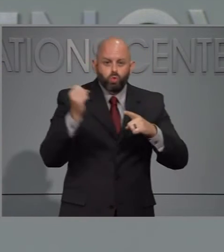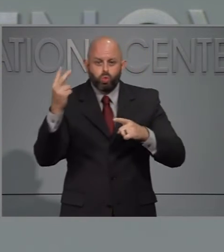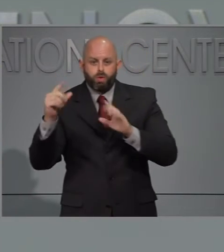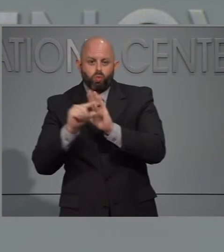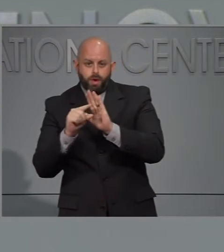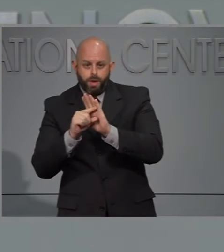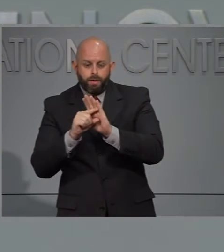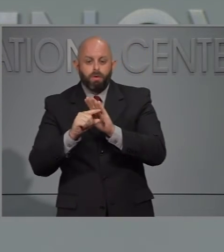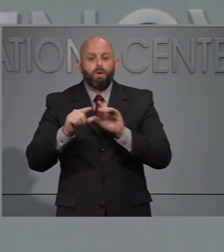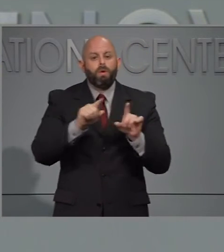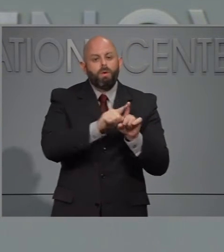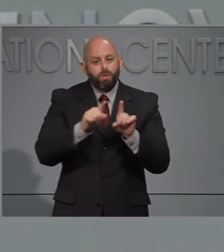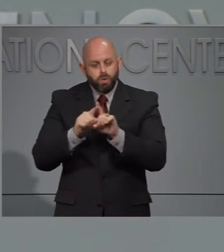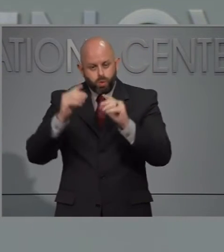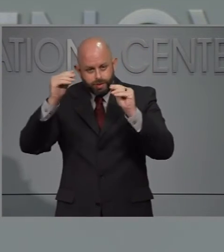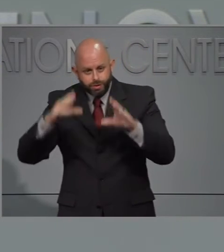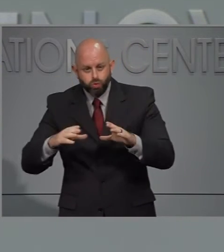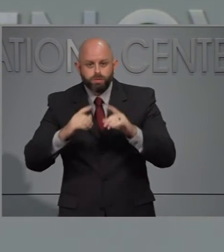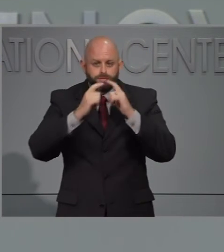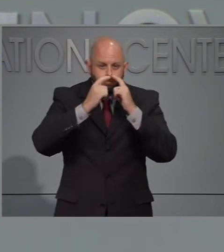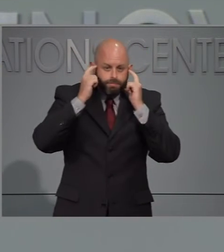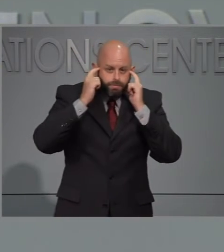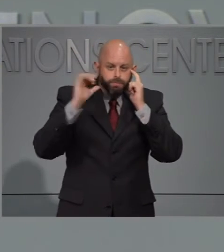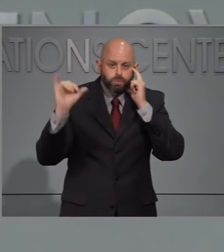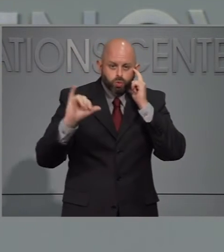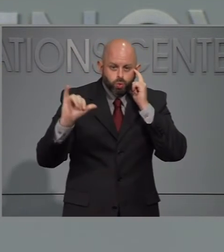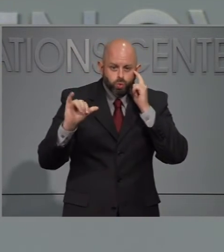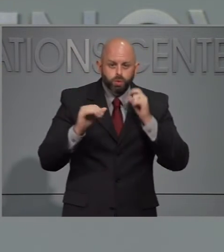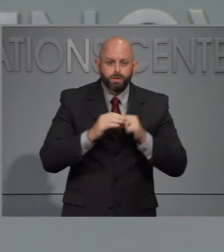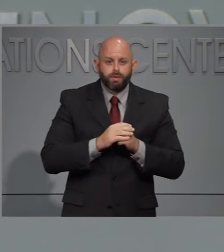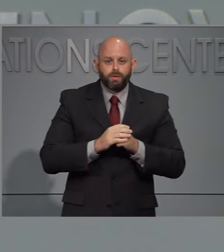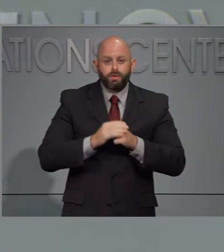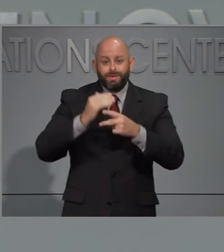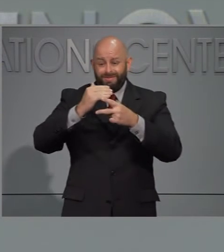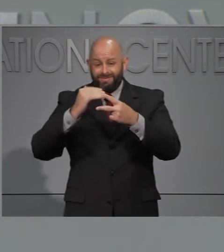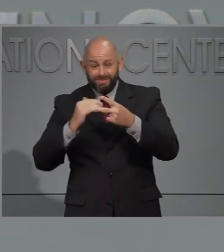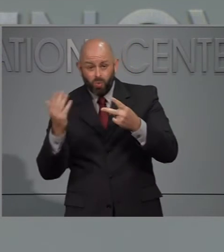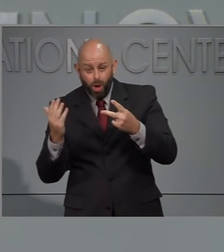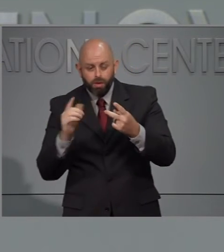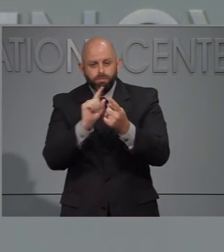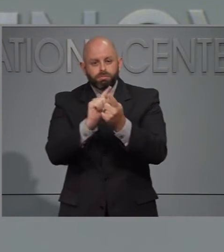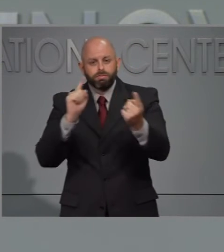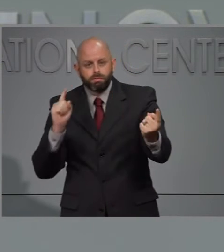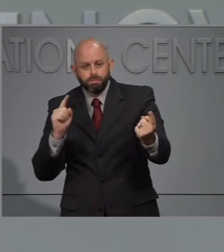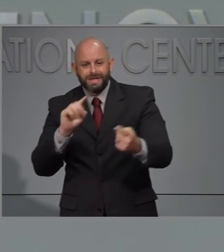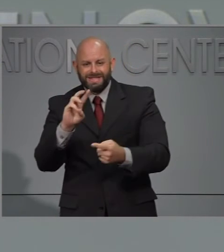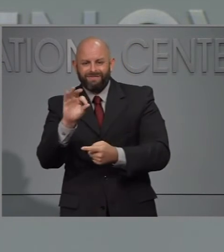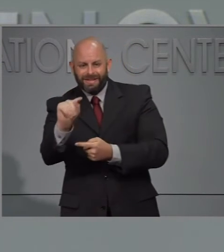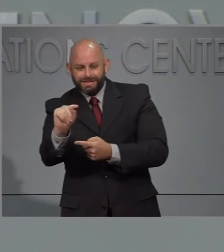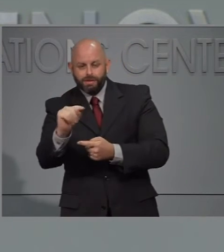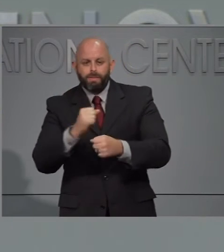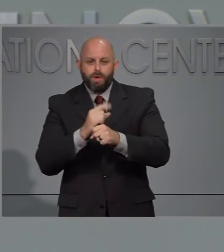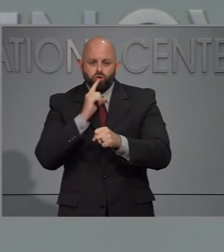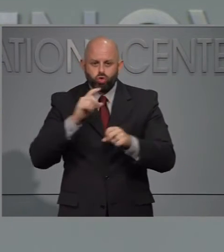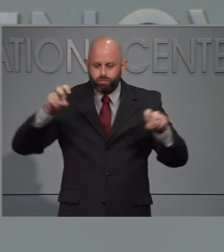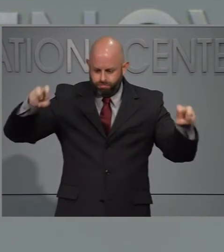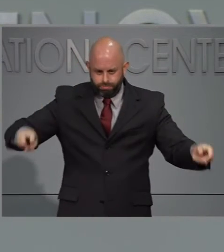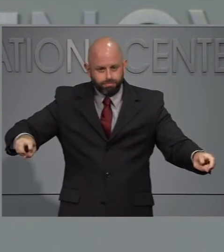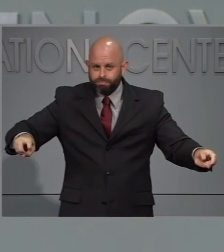también, además de mantener la distancia de 6 pies y asegurar de que las personas se están lavando las